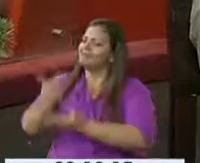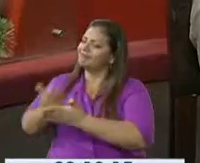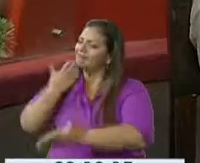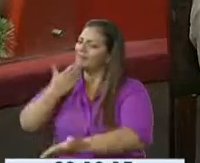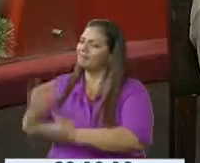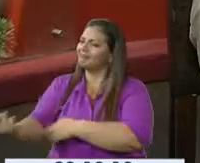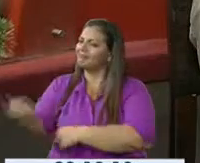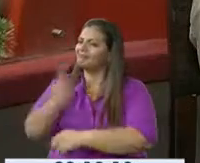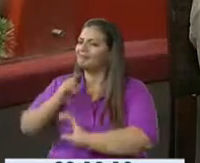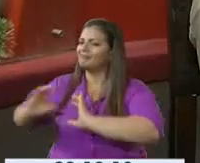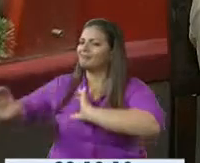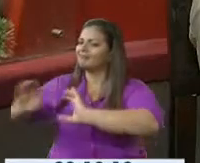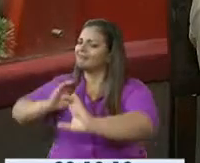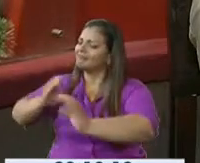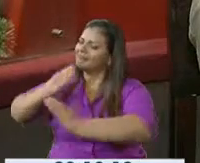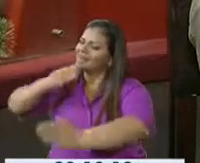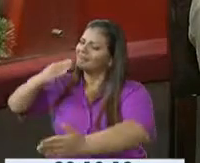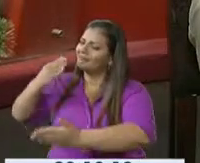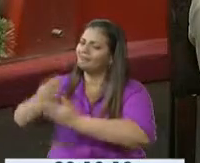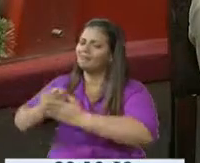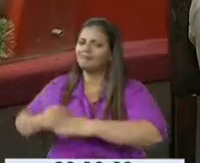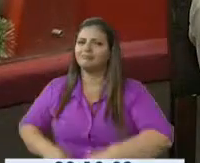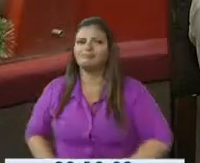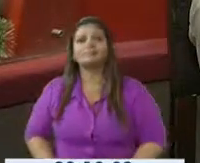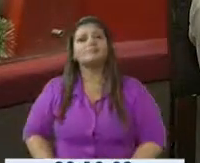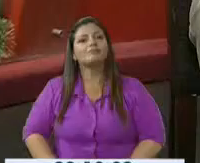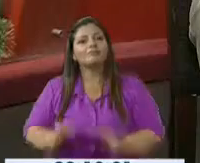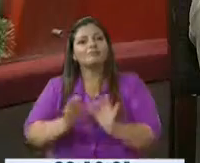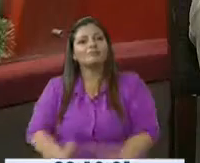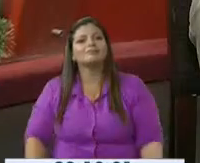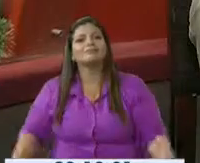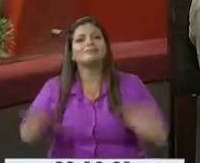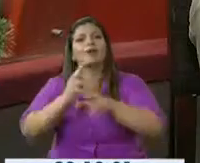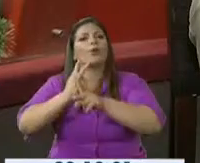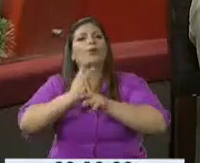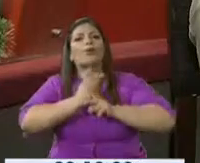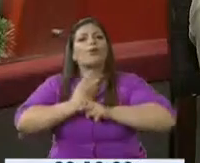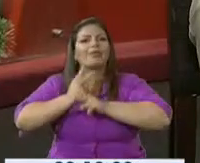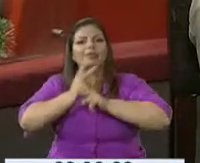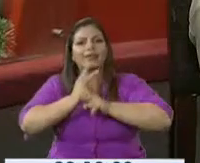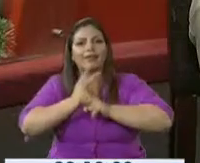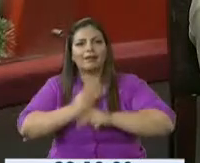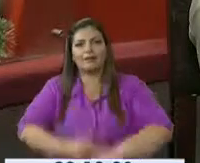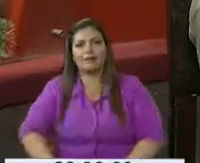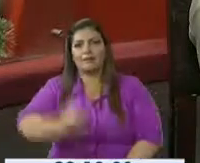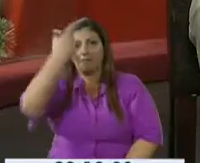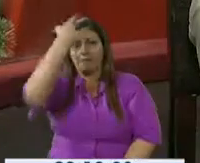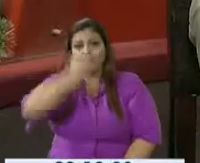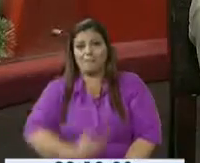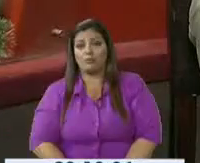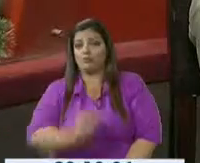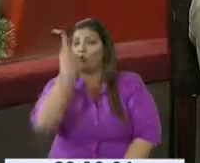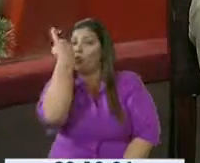nosotros. Dice el doctor, lo mejor es la prevención. Y si